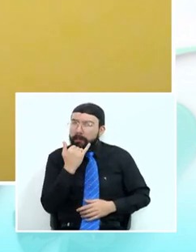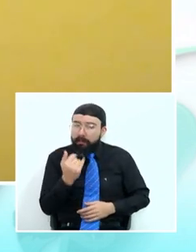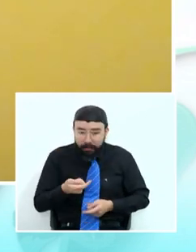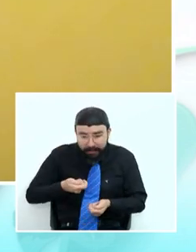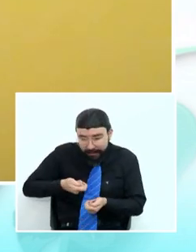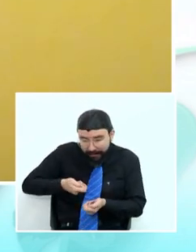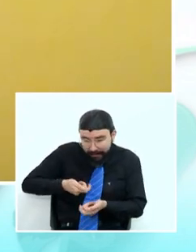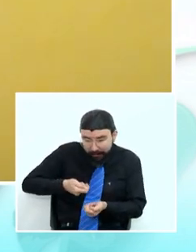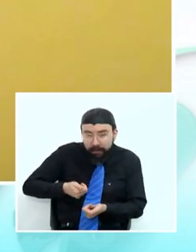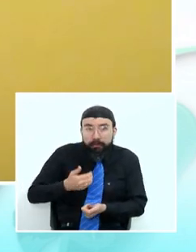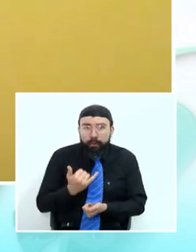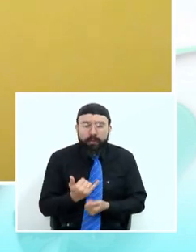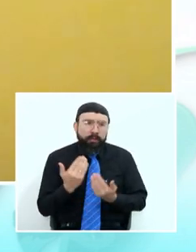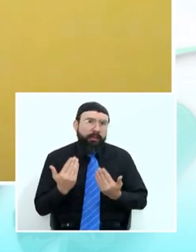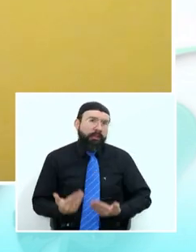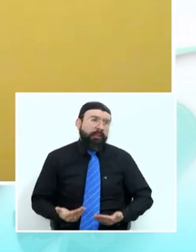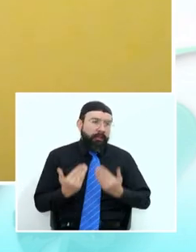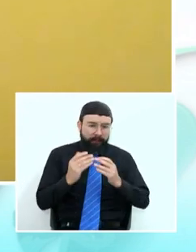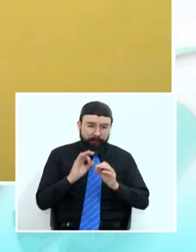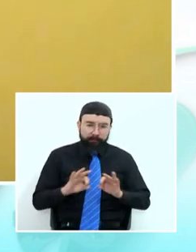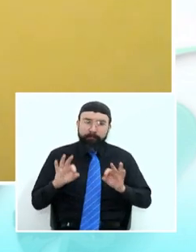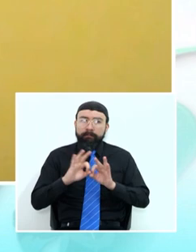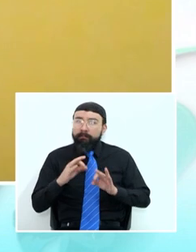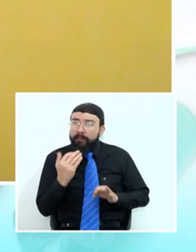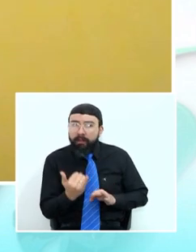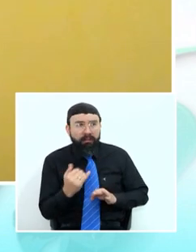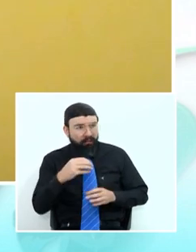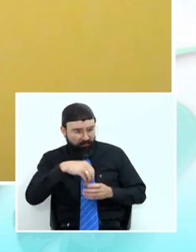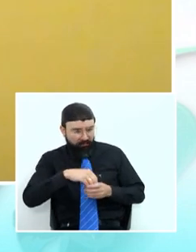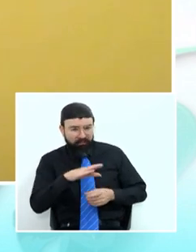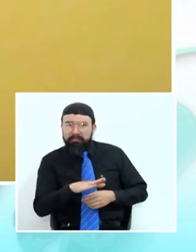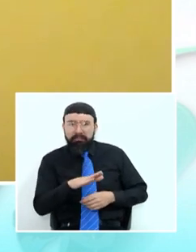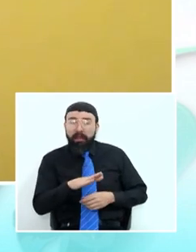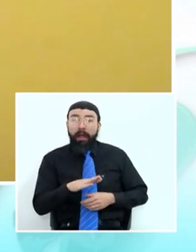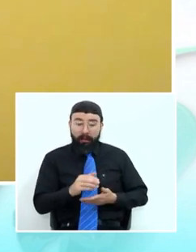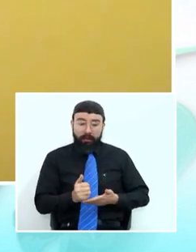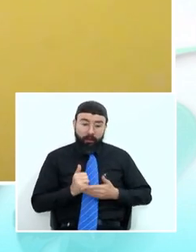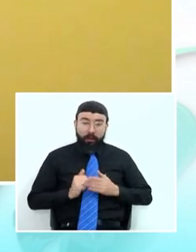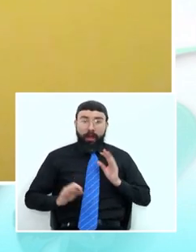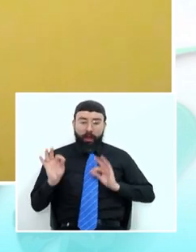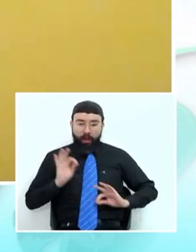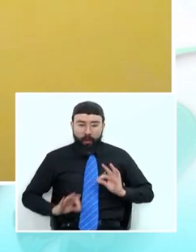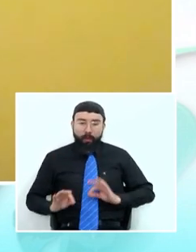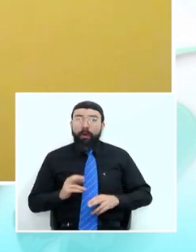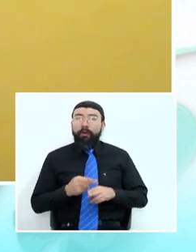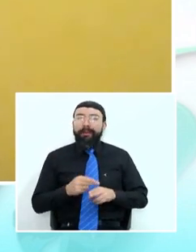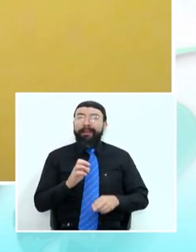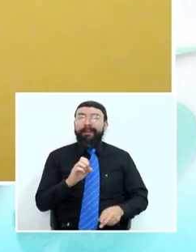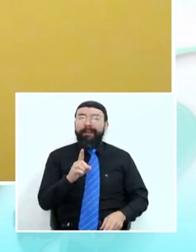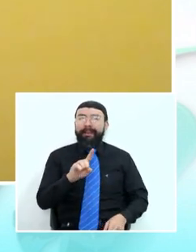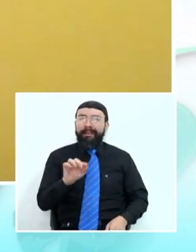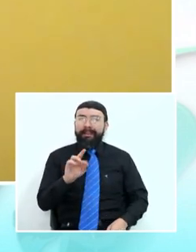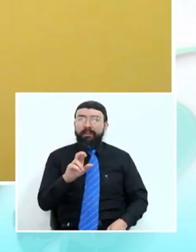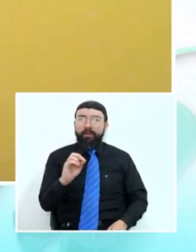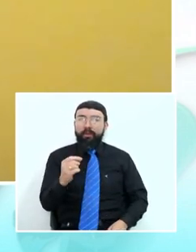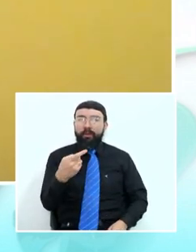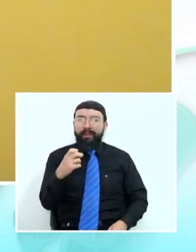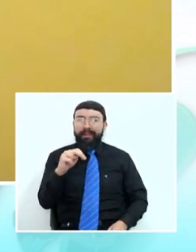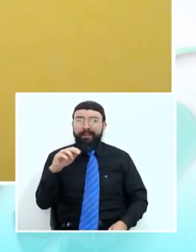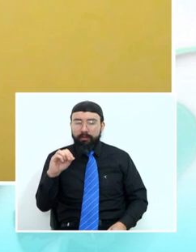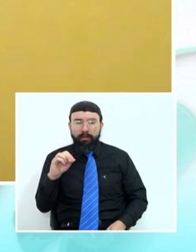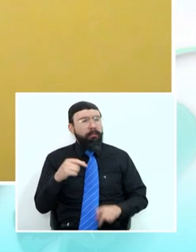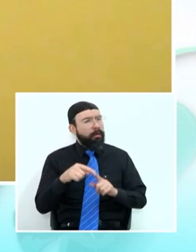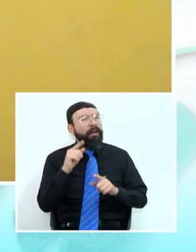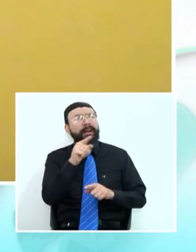efectos fabulosos a nivel de lo que tiene que ver con los estrógenos. Pero no hay que olvidar los higos o lo que allá